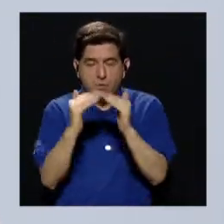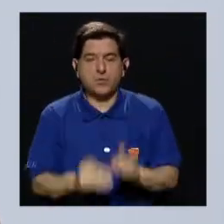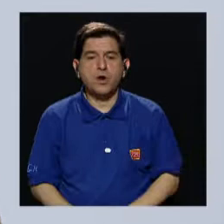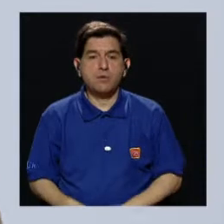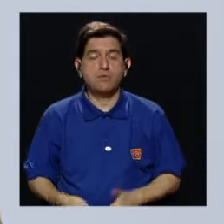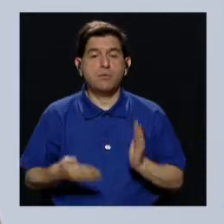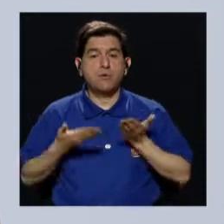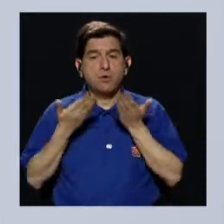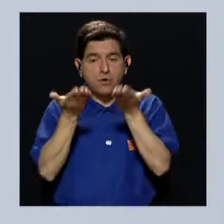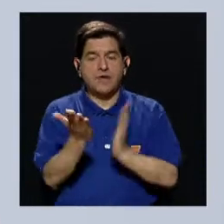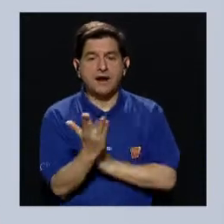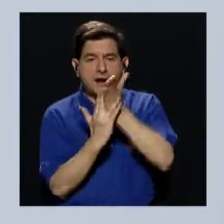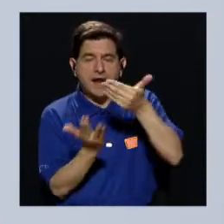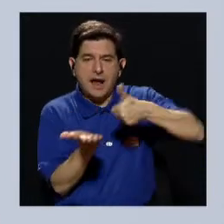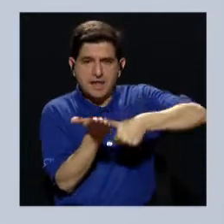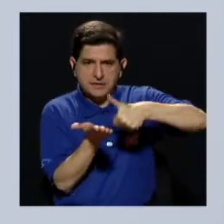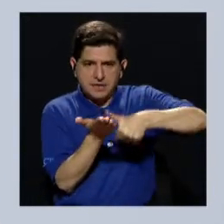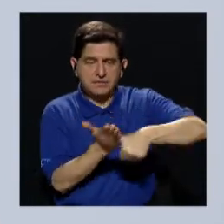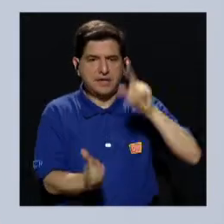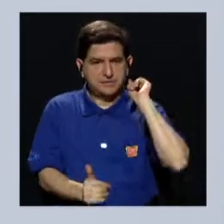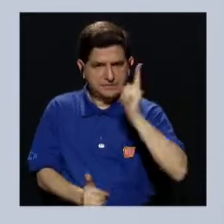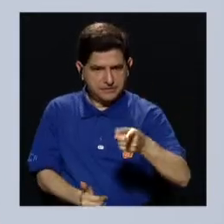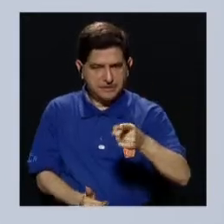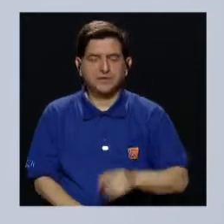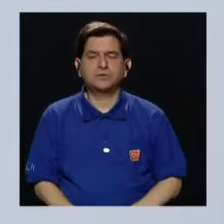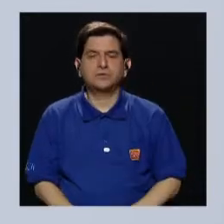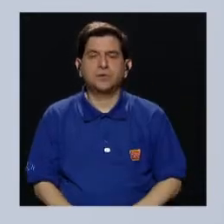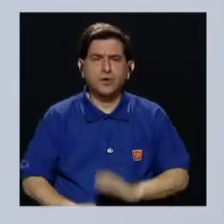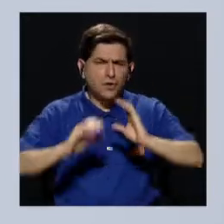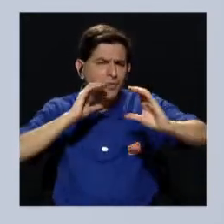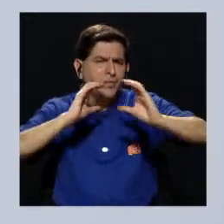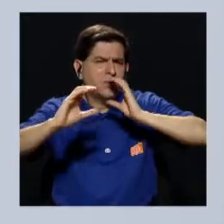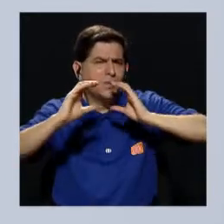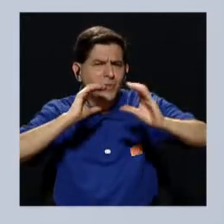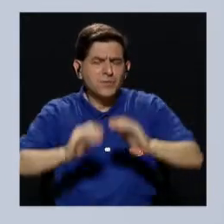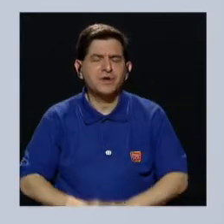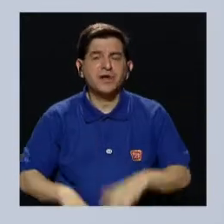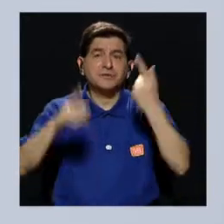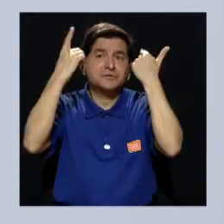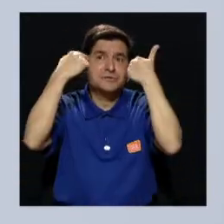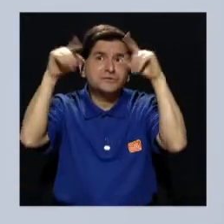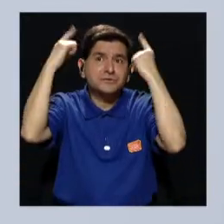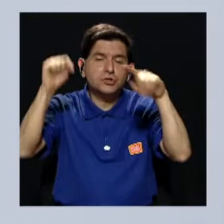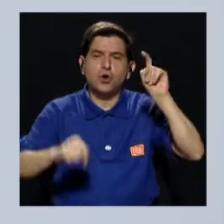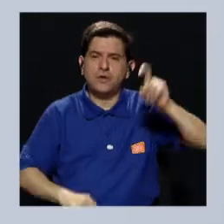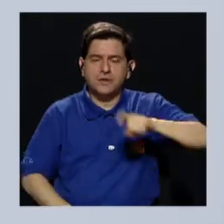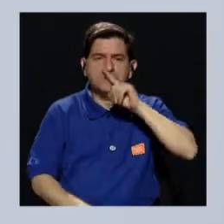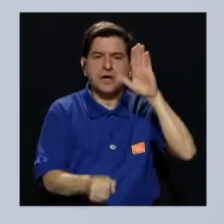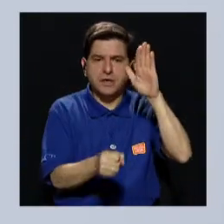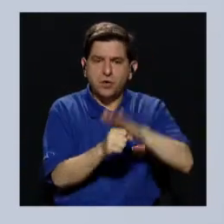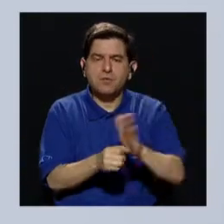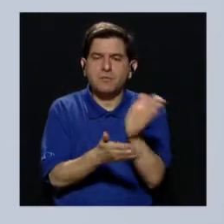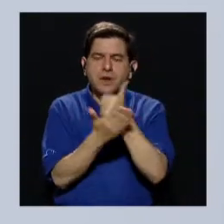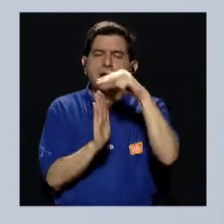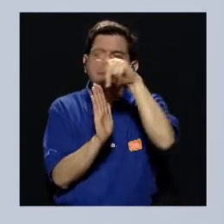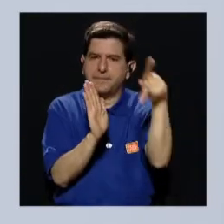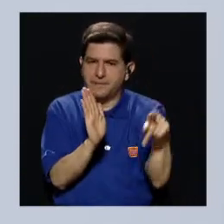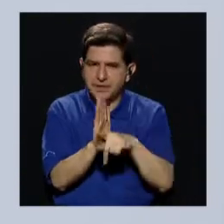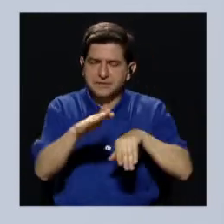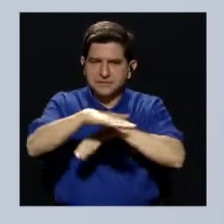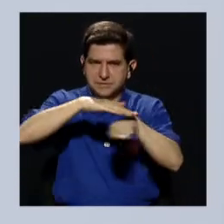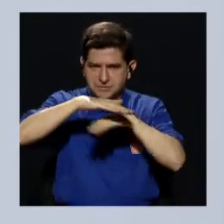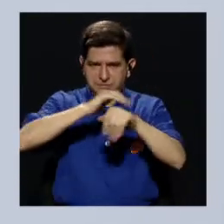que ha consagrado con el voto su mandato esta comunicación para ser efectiva debe cumplir con algunos